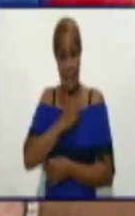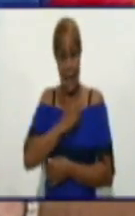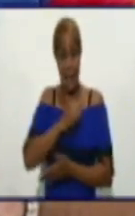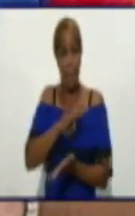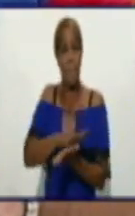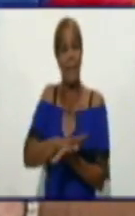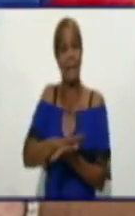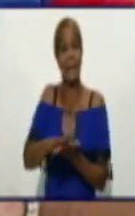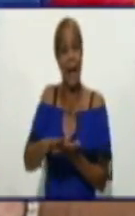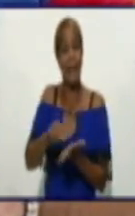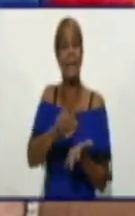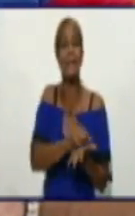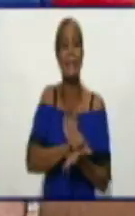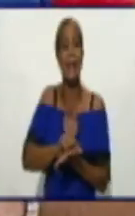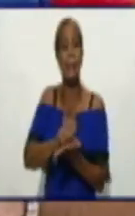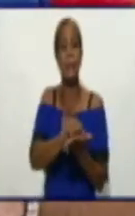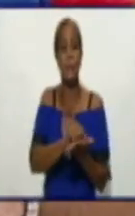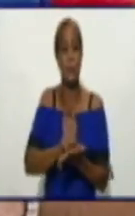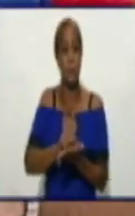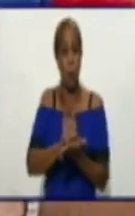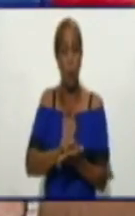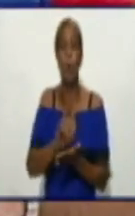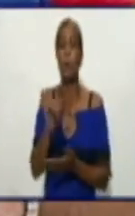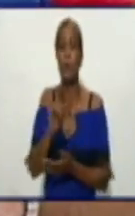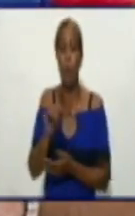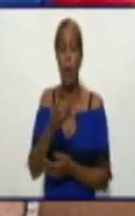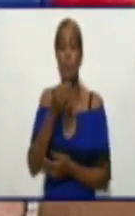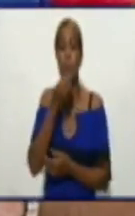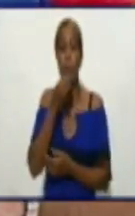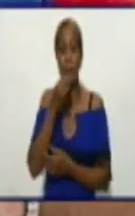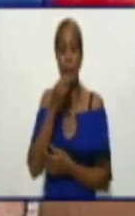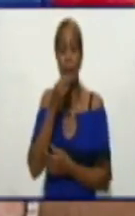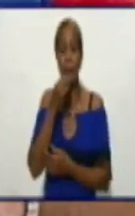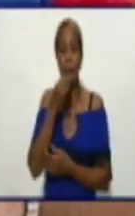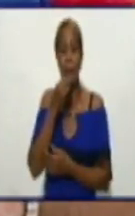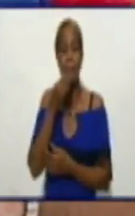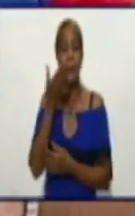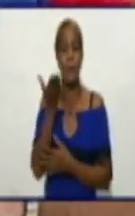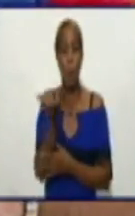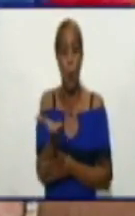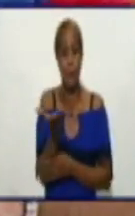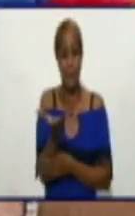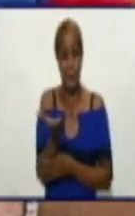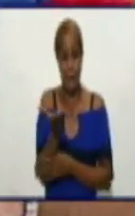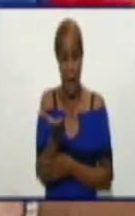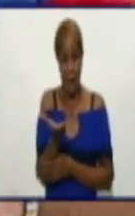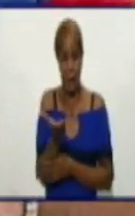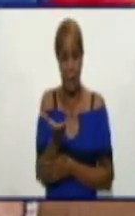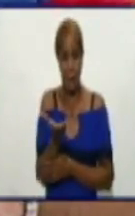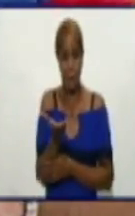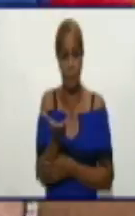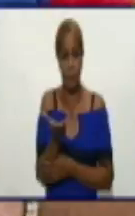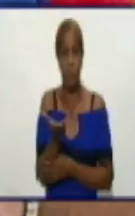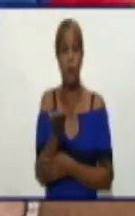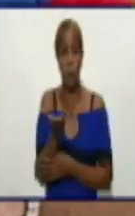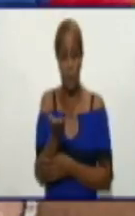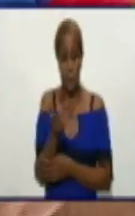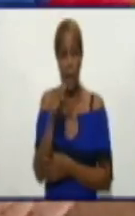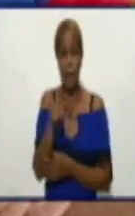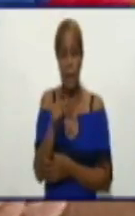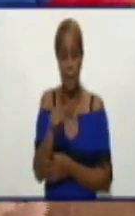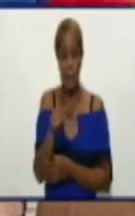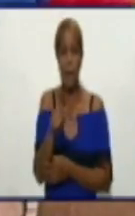carga, pueden acudir a las oficinas de la Unidad Estatal de Tráfico y solicitar ese permiso que se entrega allí. Que es el mismo para todos. Que es el